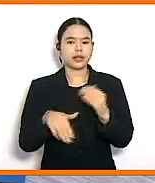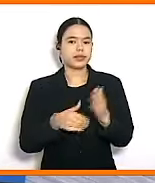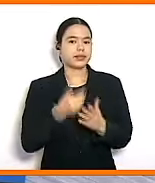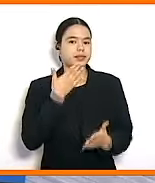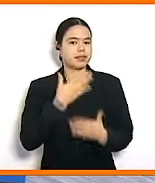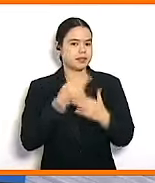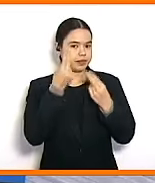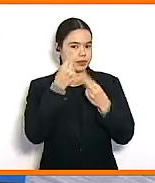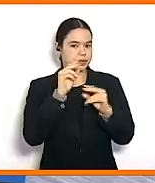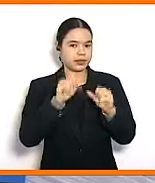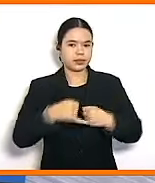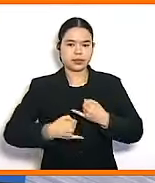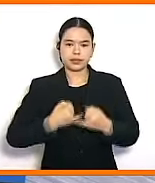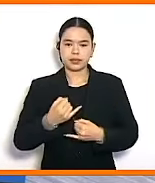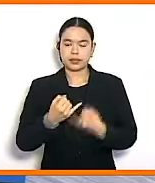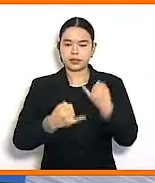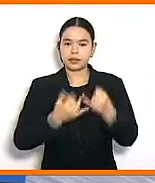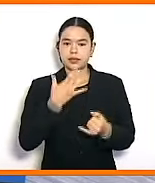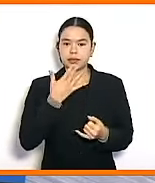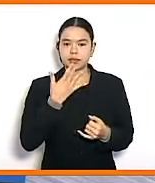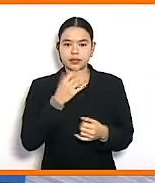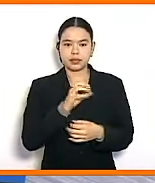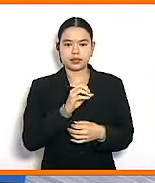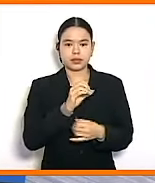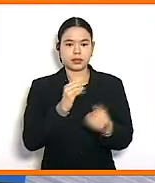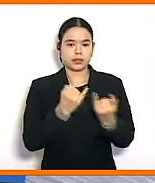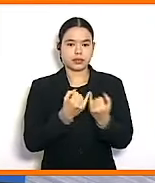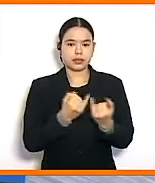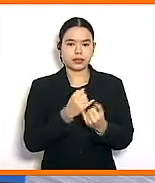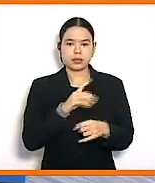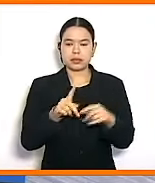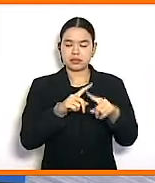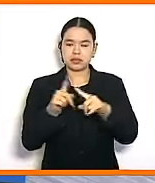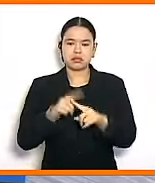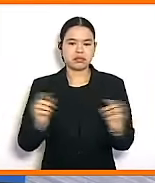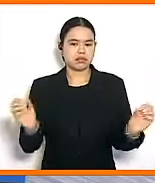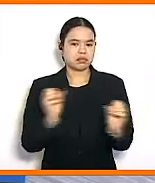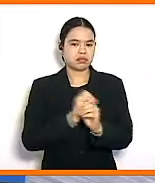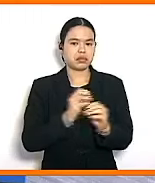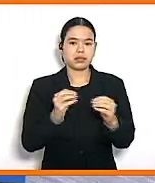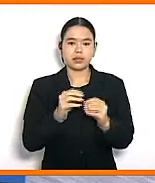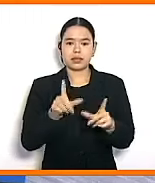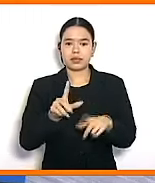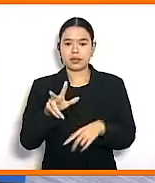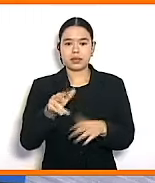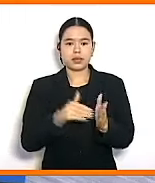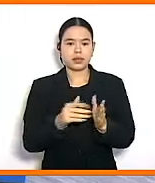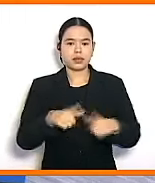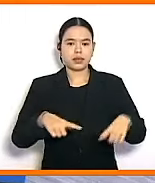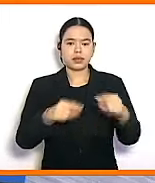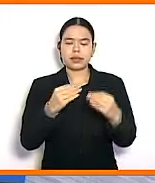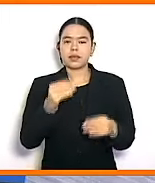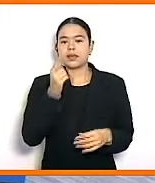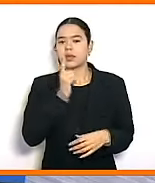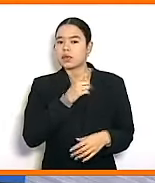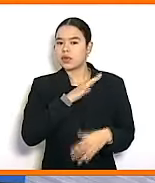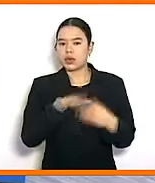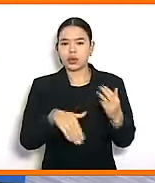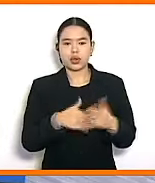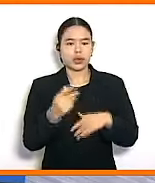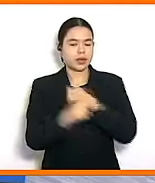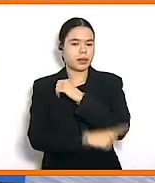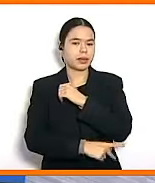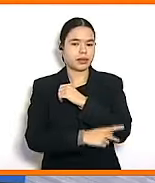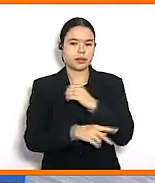puedes elegir tu jugada favorita de Ordena 3 y Mixa 3, disponible en los más de 3.000 puntos de venta Loto a nivel nacional. Suerte,